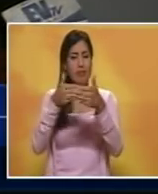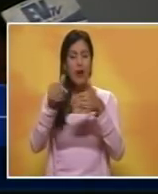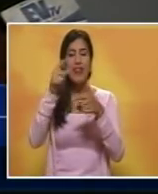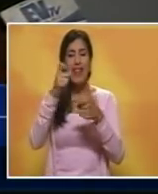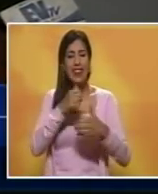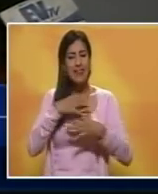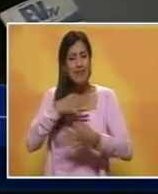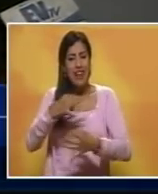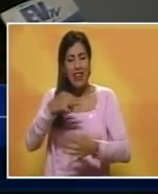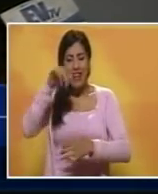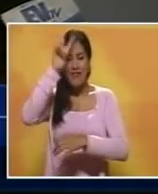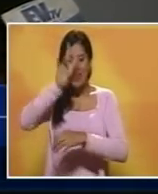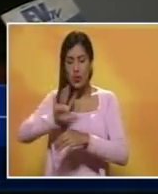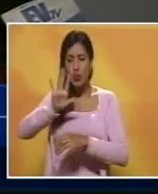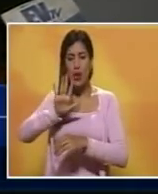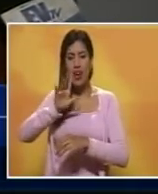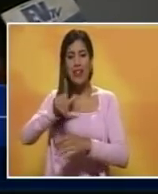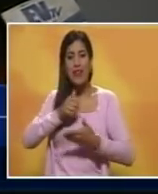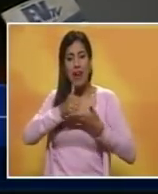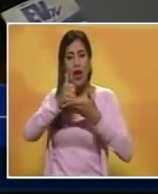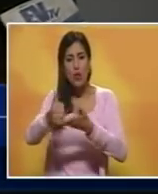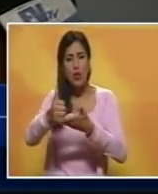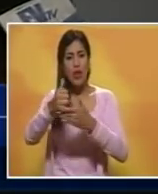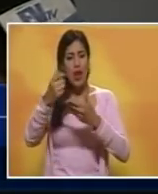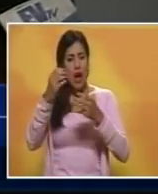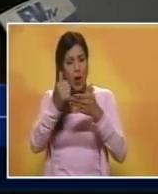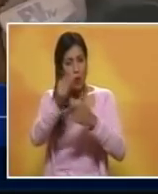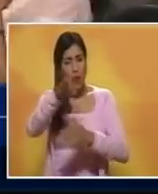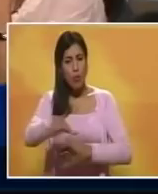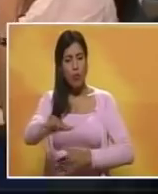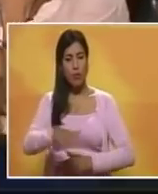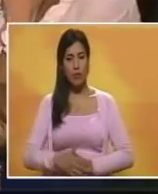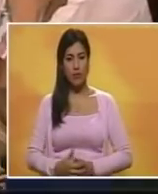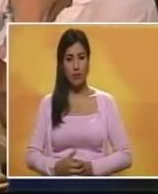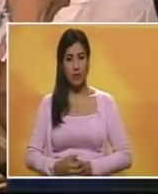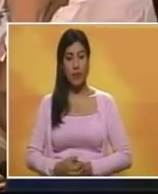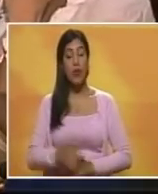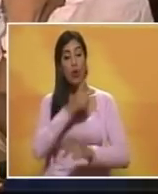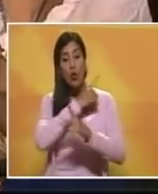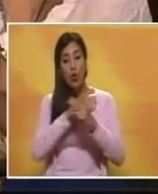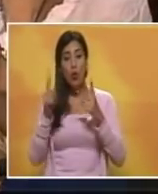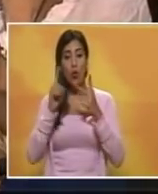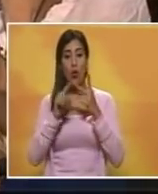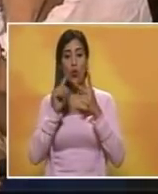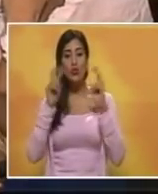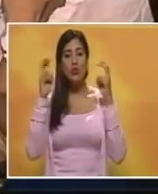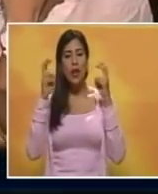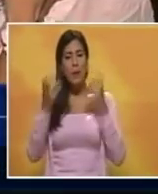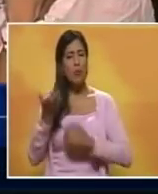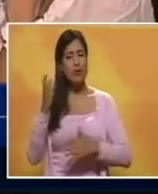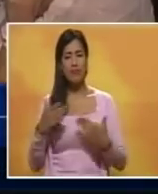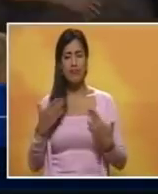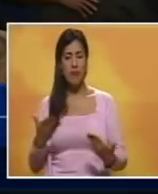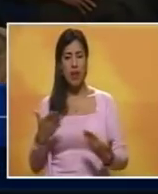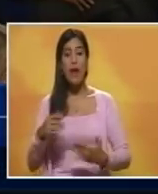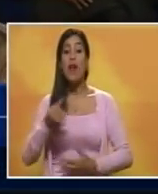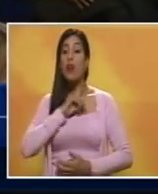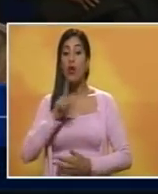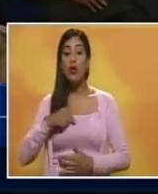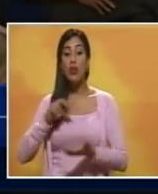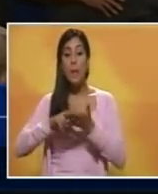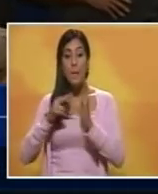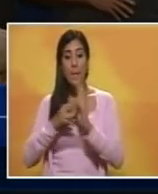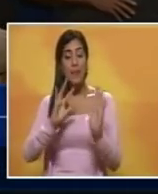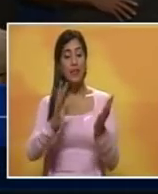interés nacional, que es el interés de su gente, el interés de su población. Otro de los puntos abordados en este foro fue la estrategia